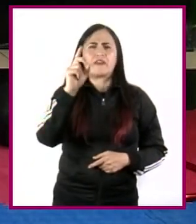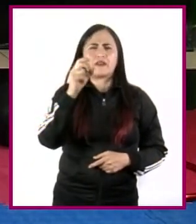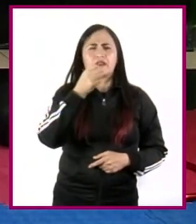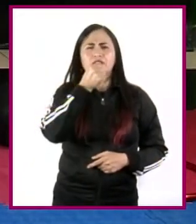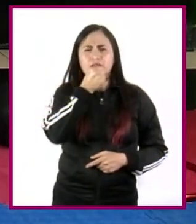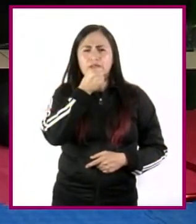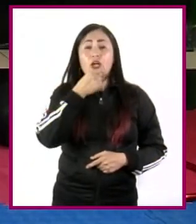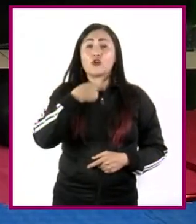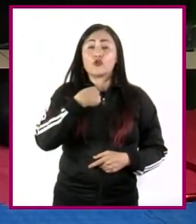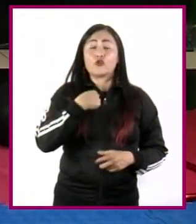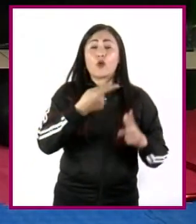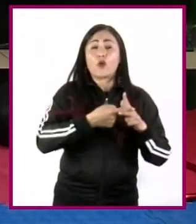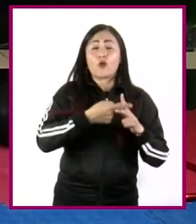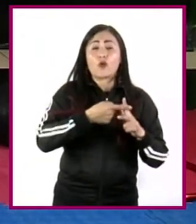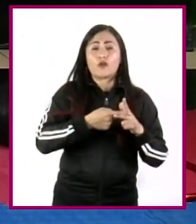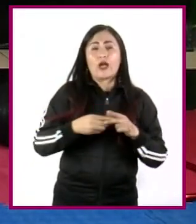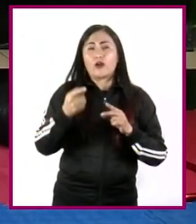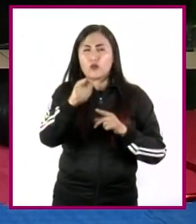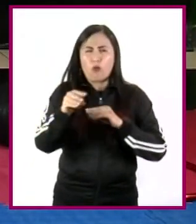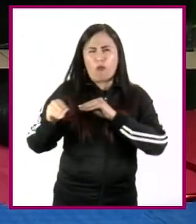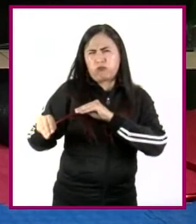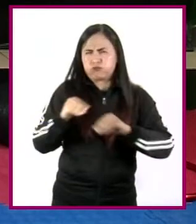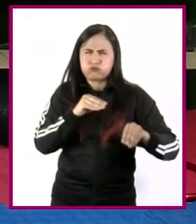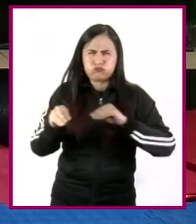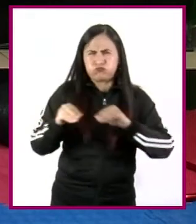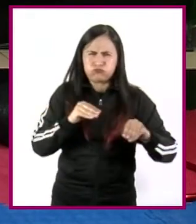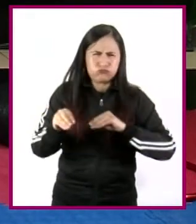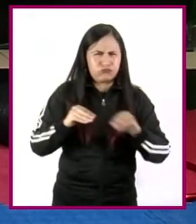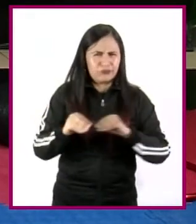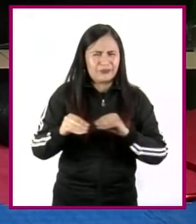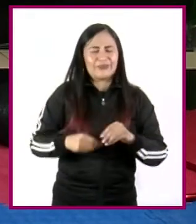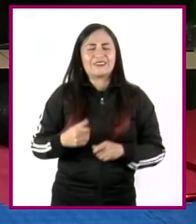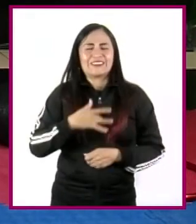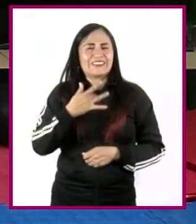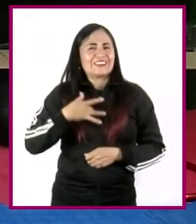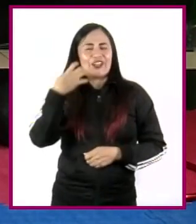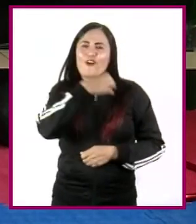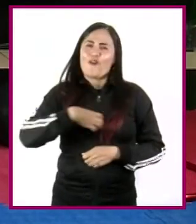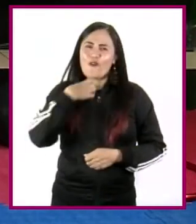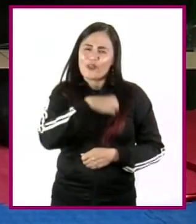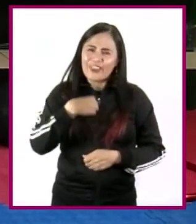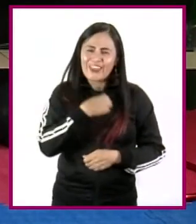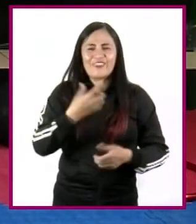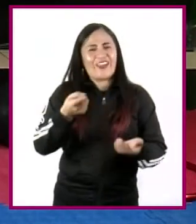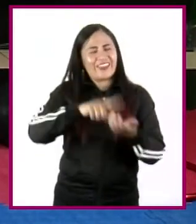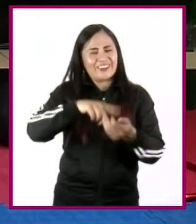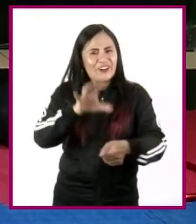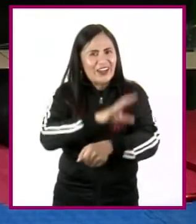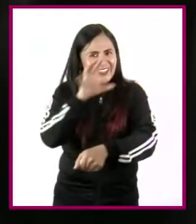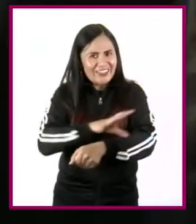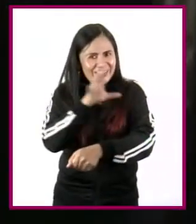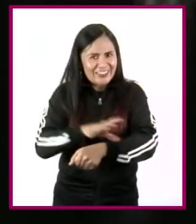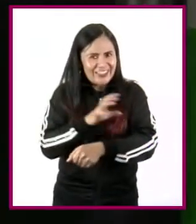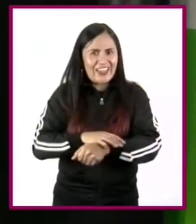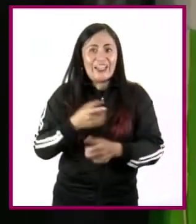estar contando. Tira mucho, muévete mucho, disfrútalo. Toda la actitud, toda la energía. Y comenzamos,